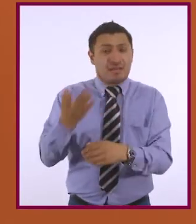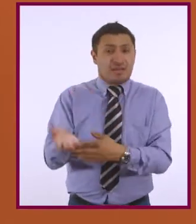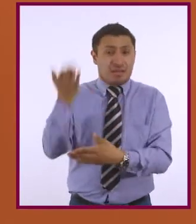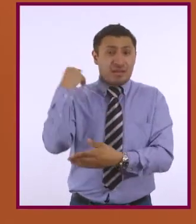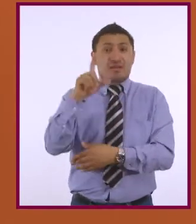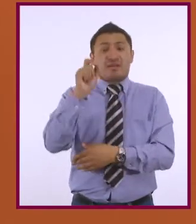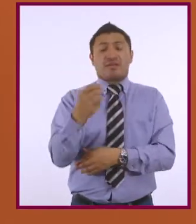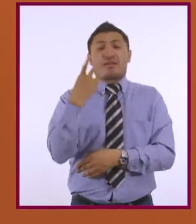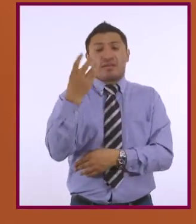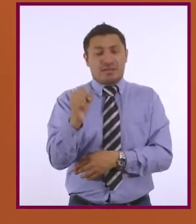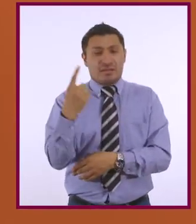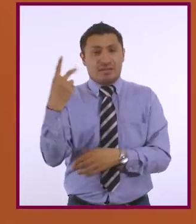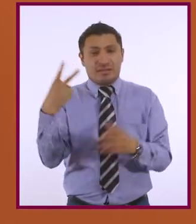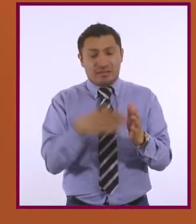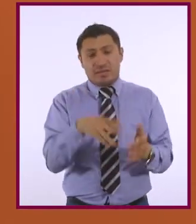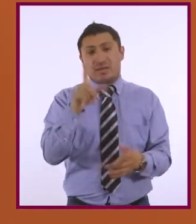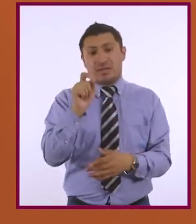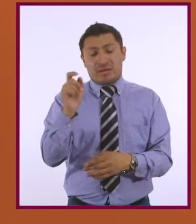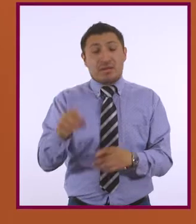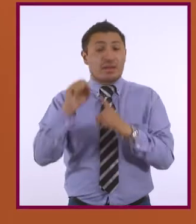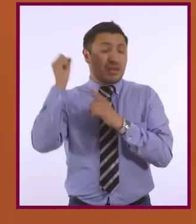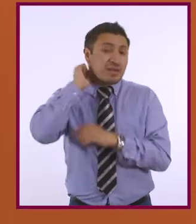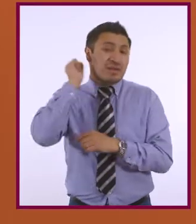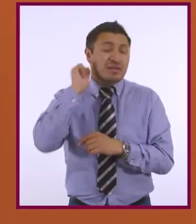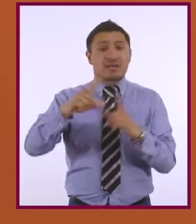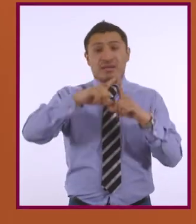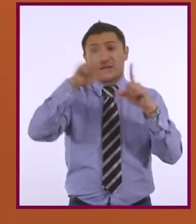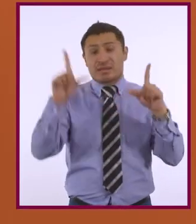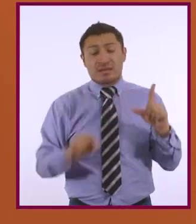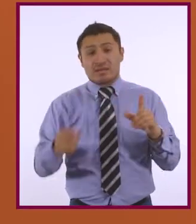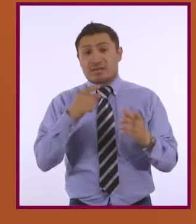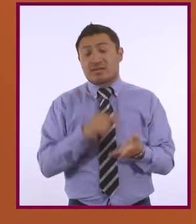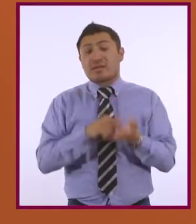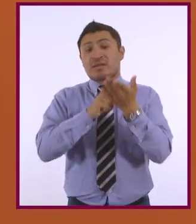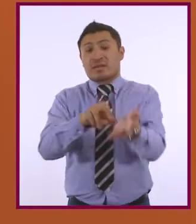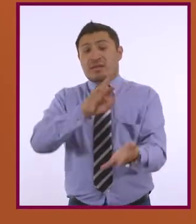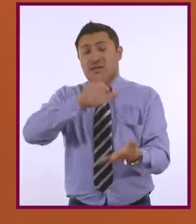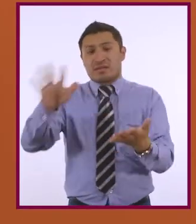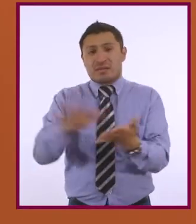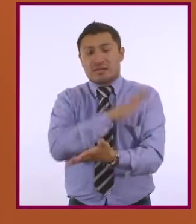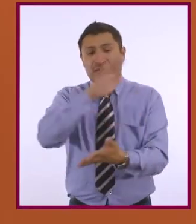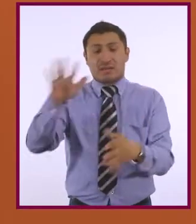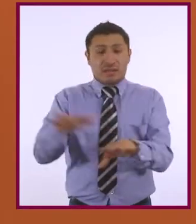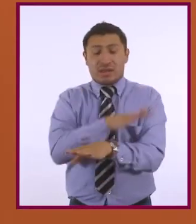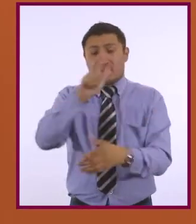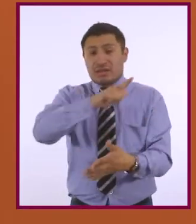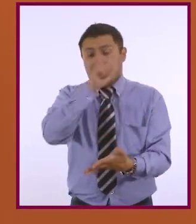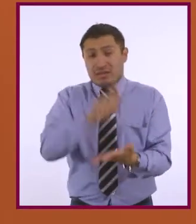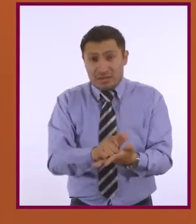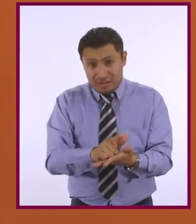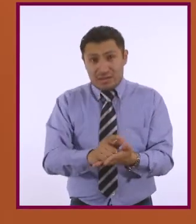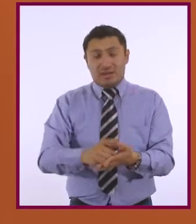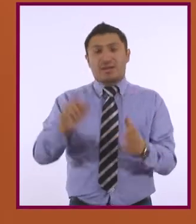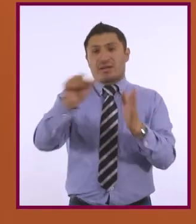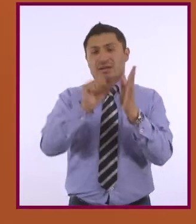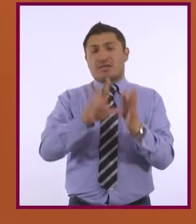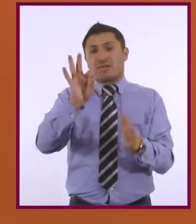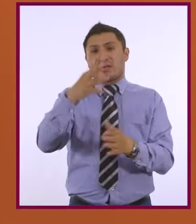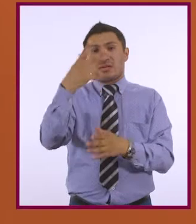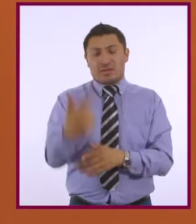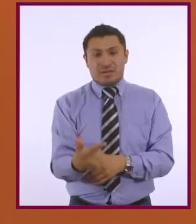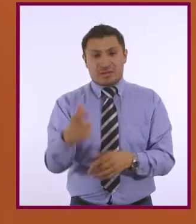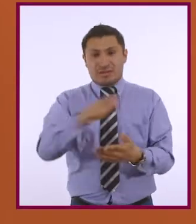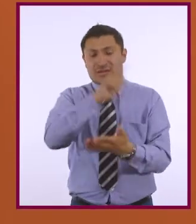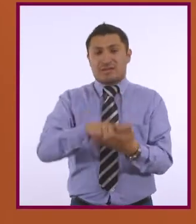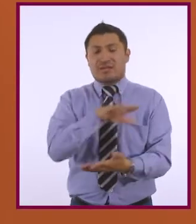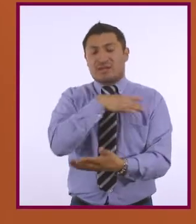de septiembre de 2020, el Senado de la República lanzó una propuesta de reforma al artículo 47 de la Ley General de los Derechos